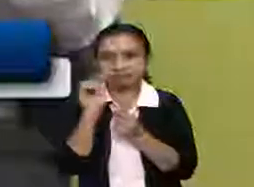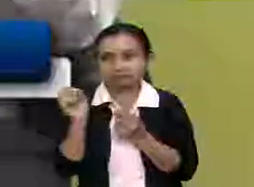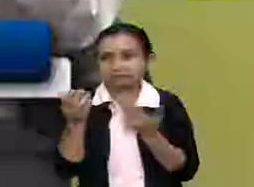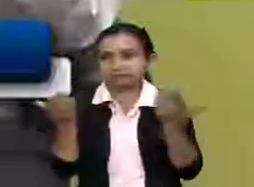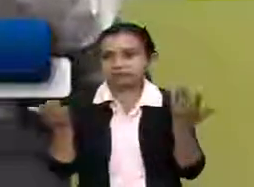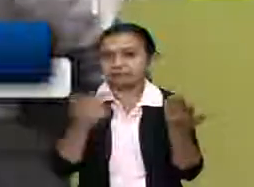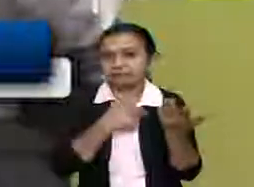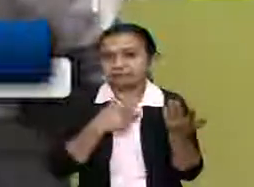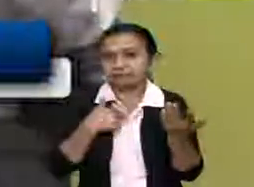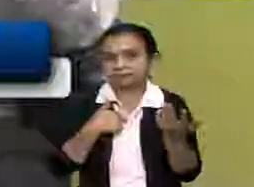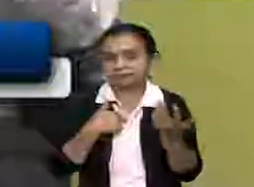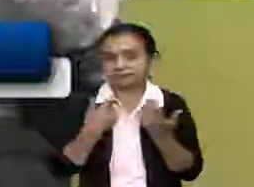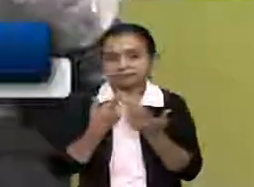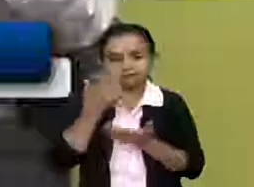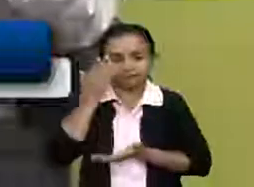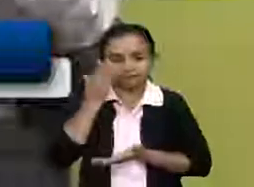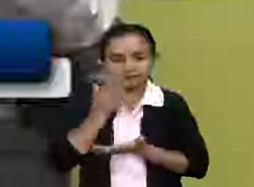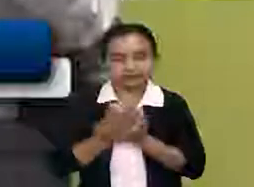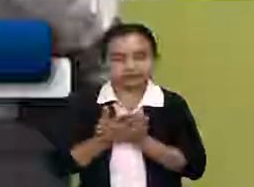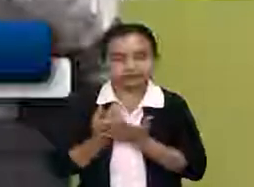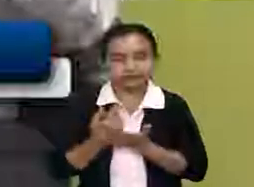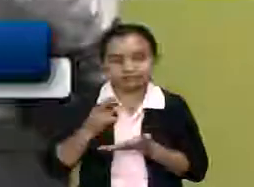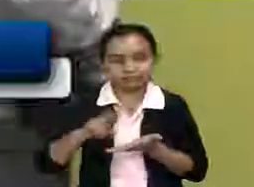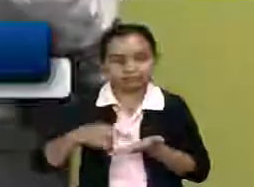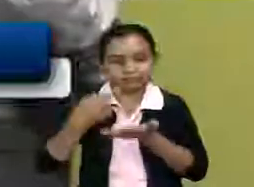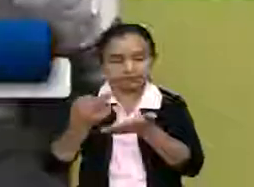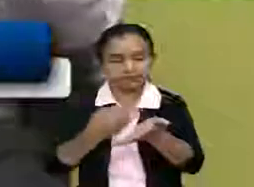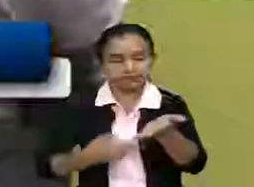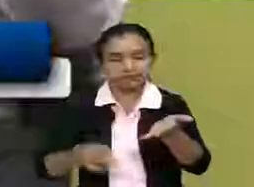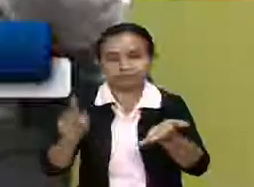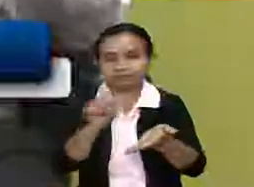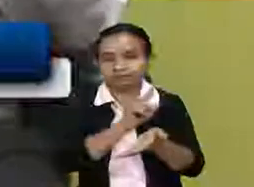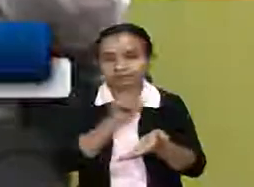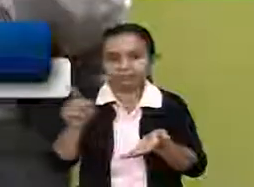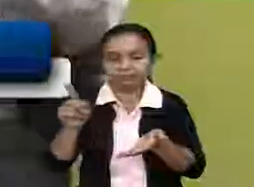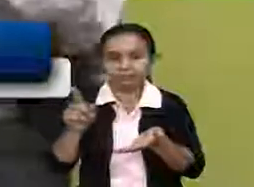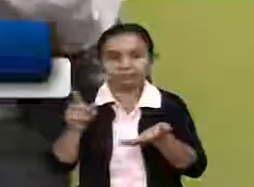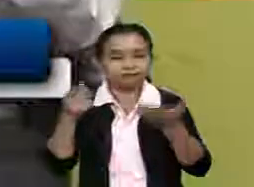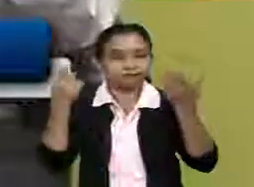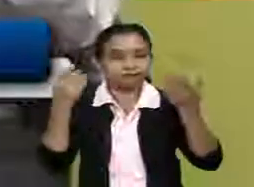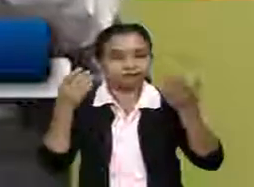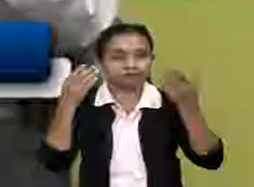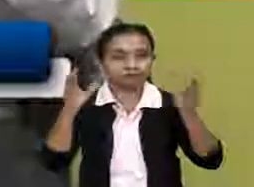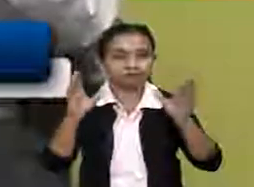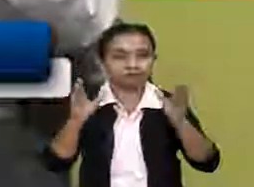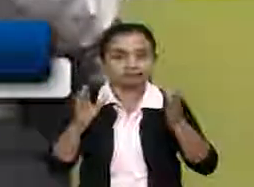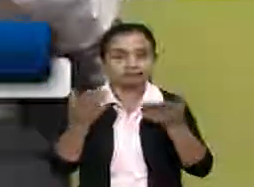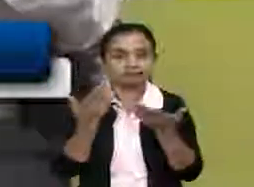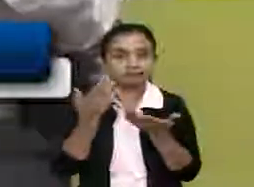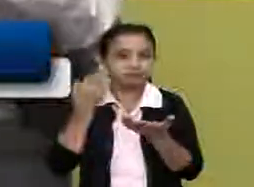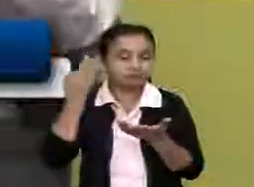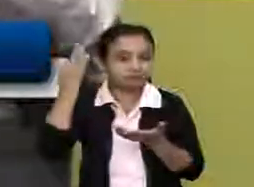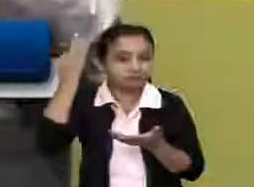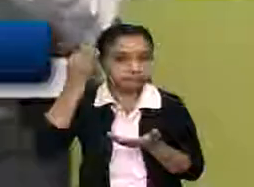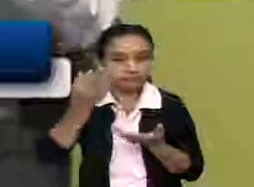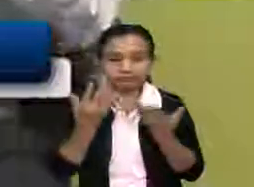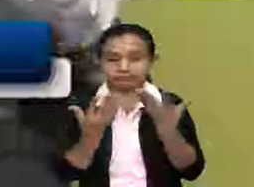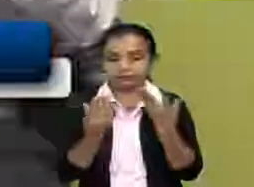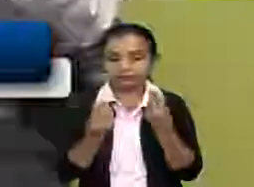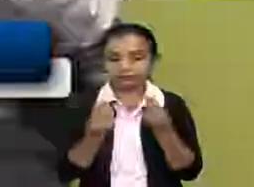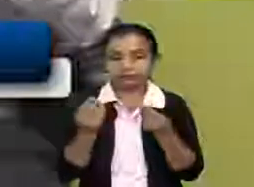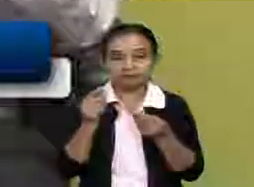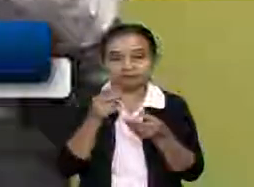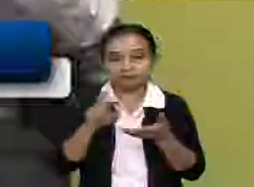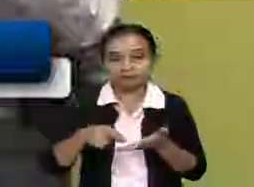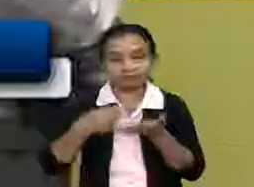hacen que no se decidan a hacer un donativo de sangre entonces hay que ese es una de las de las falsas creencias no hay que tenerle miedo a la donación de sangre